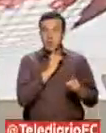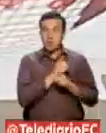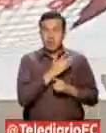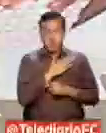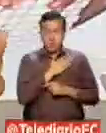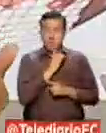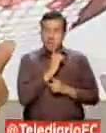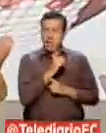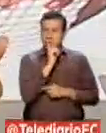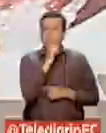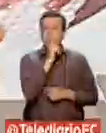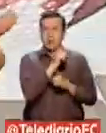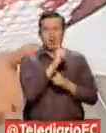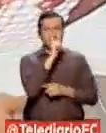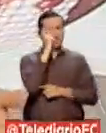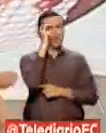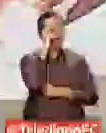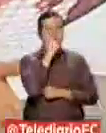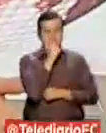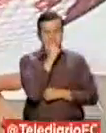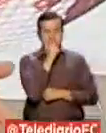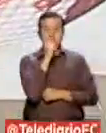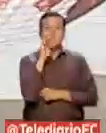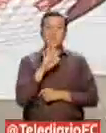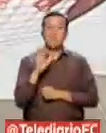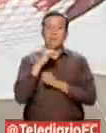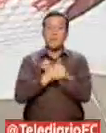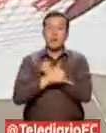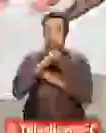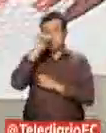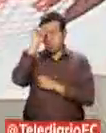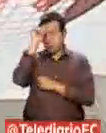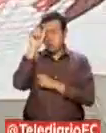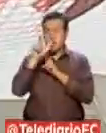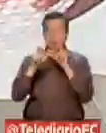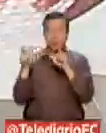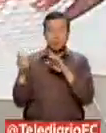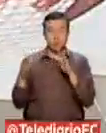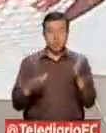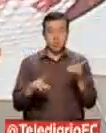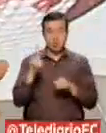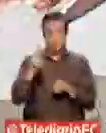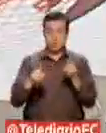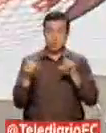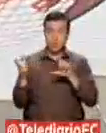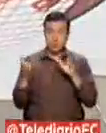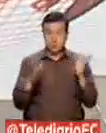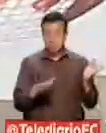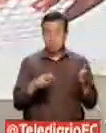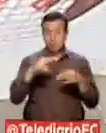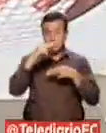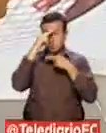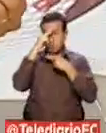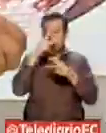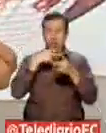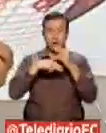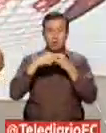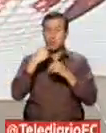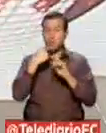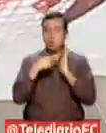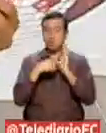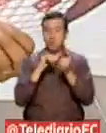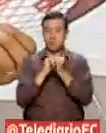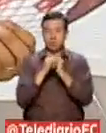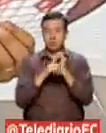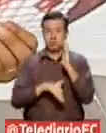hemos llegado a tal nivel que este año en la India pues ha habido muertos por información que además en el caso de WhatsApp